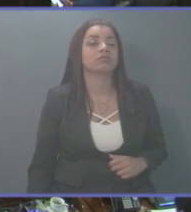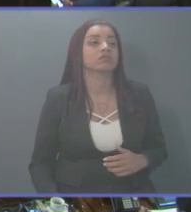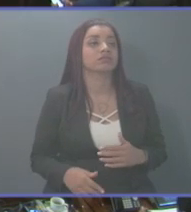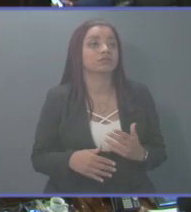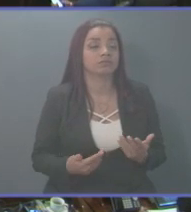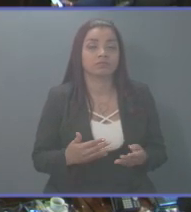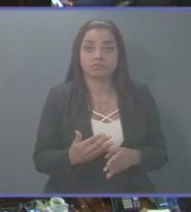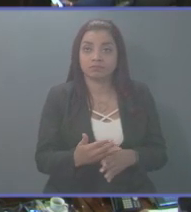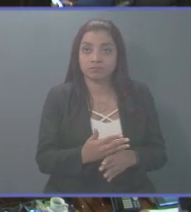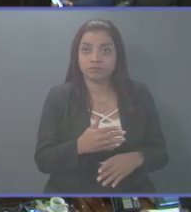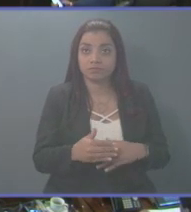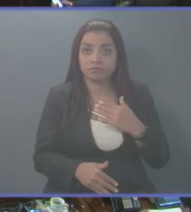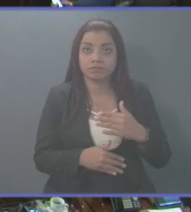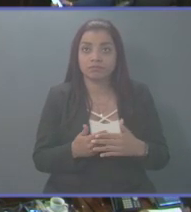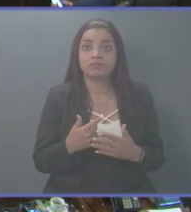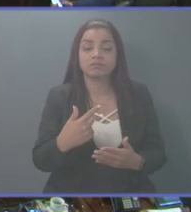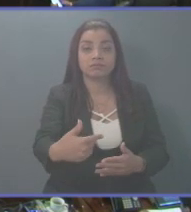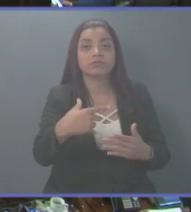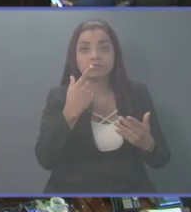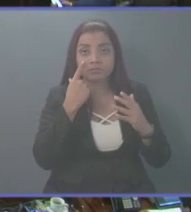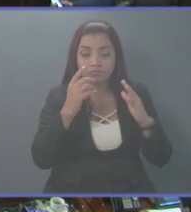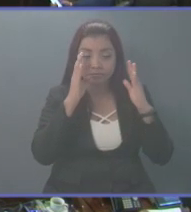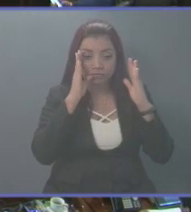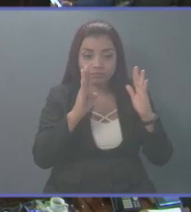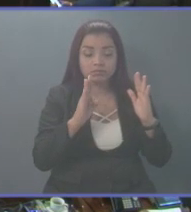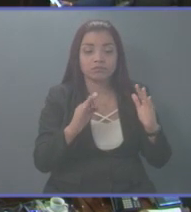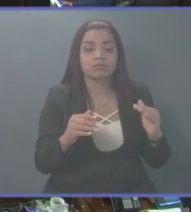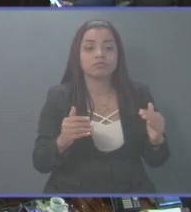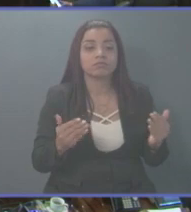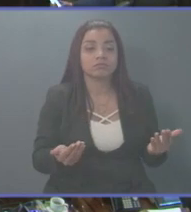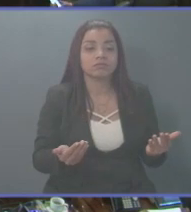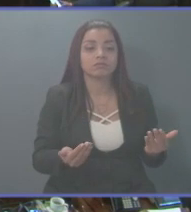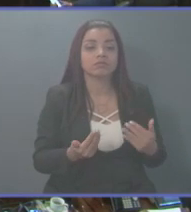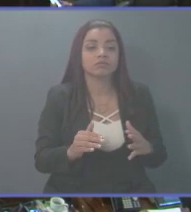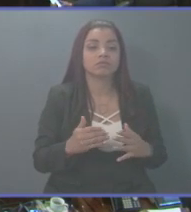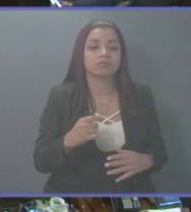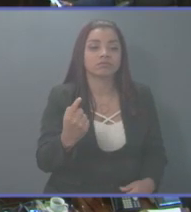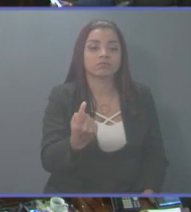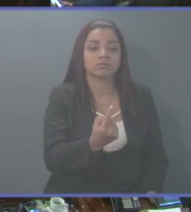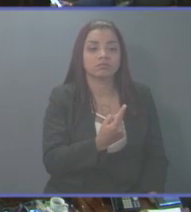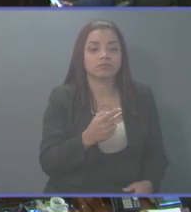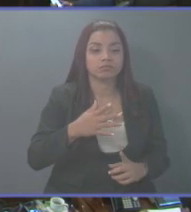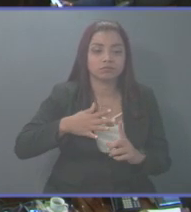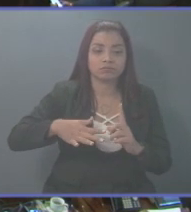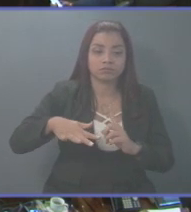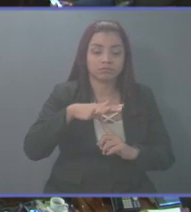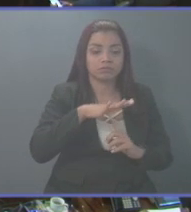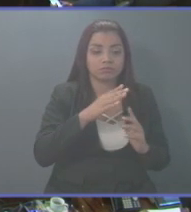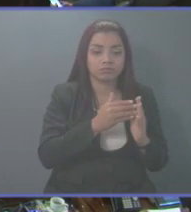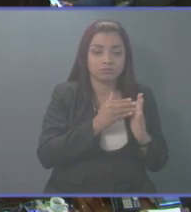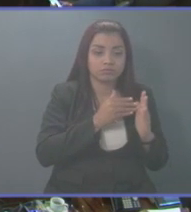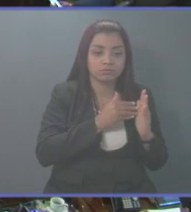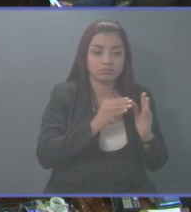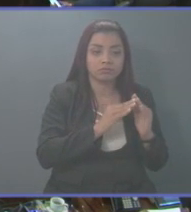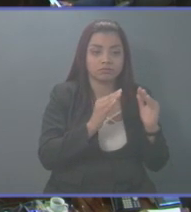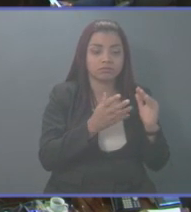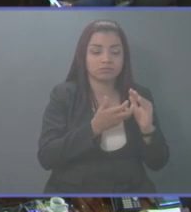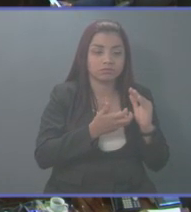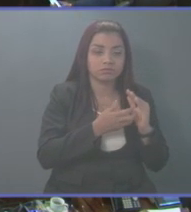Fases para la atención y protección integral a personas en condición de desplazamiento forzado interno.